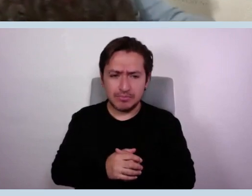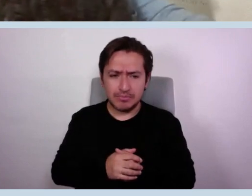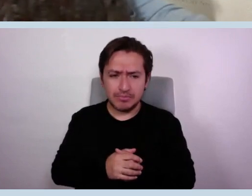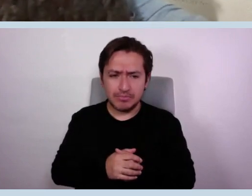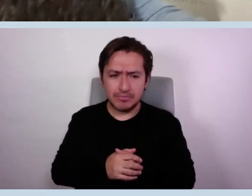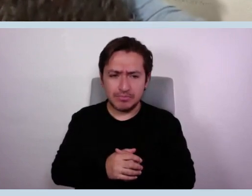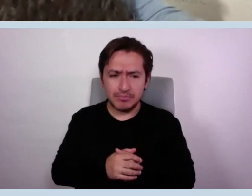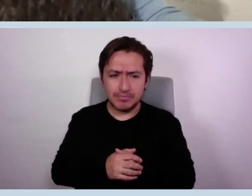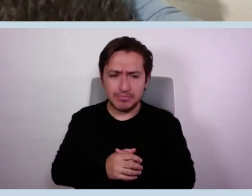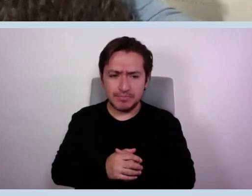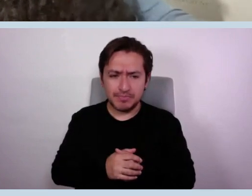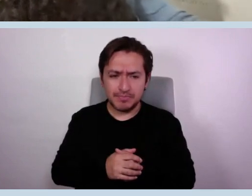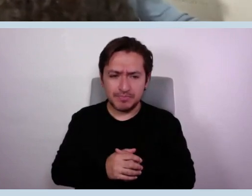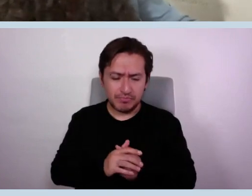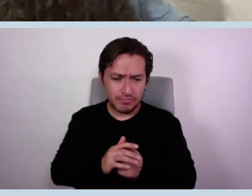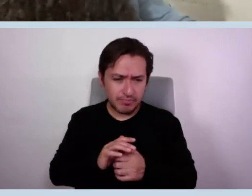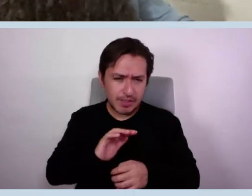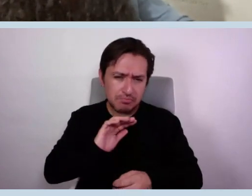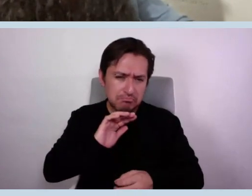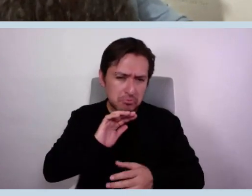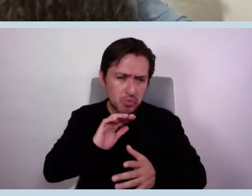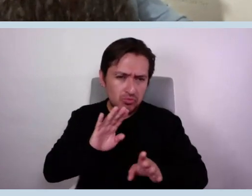encontrar otras